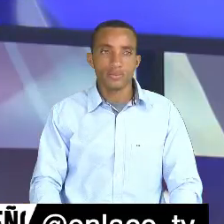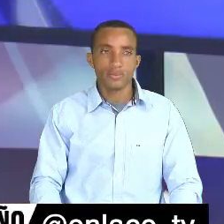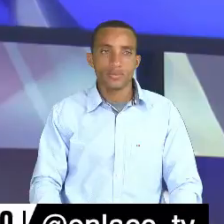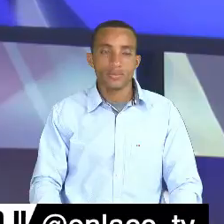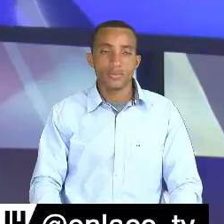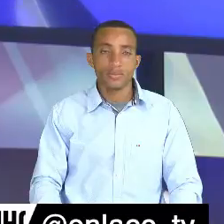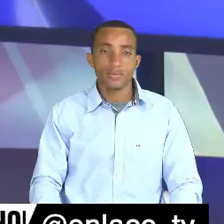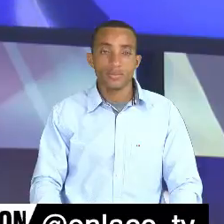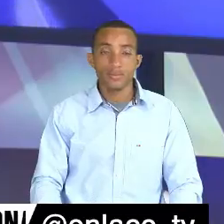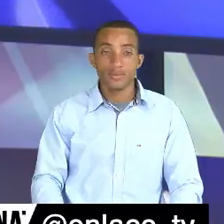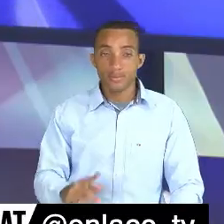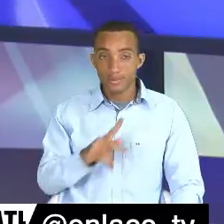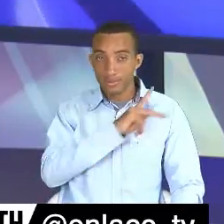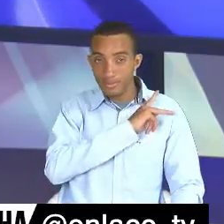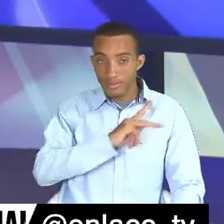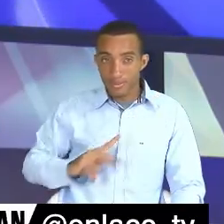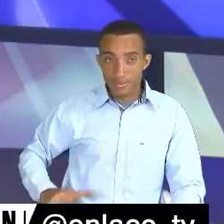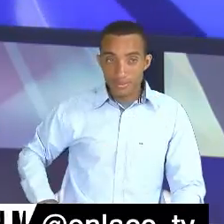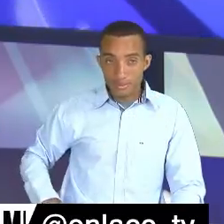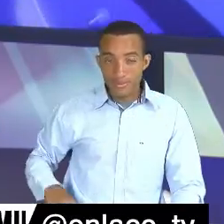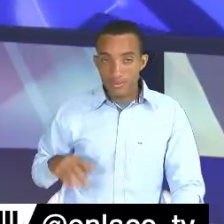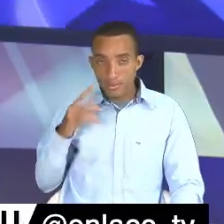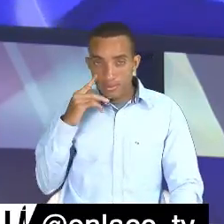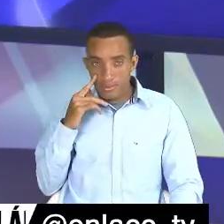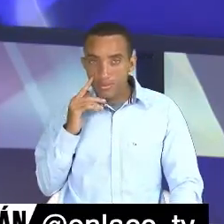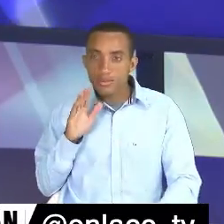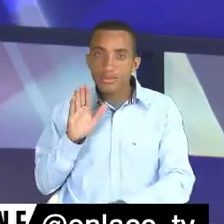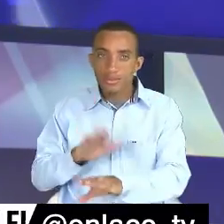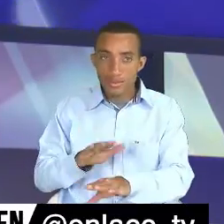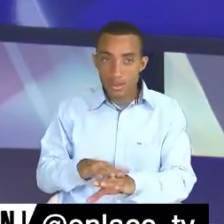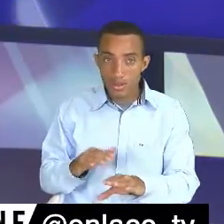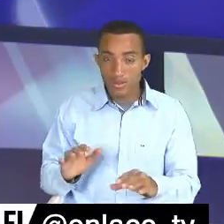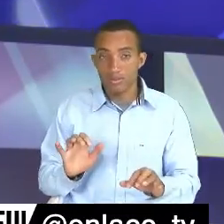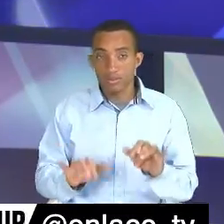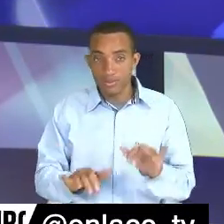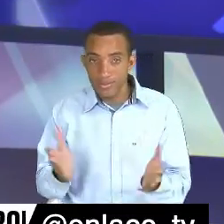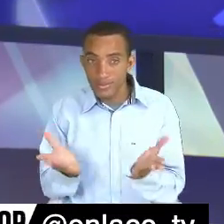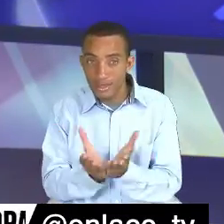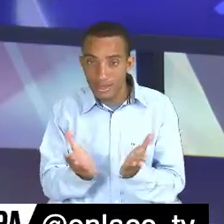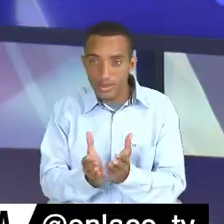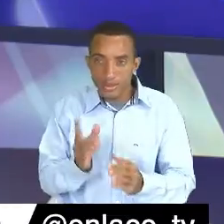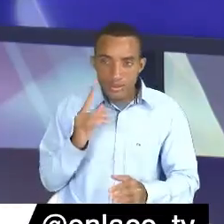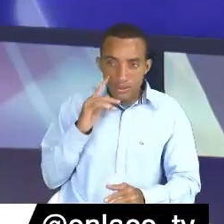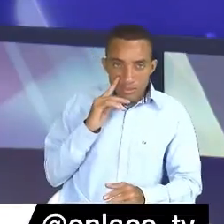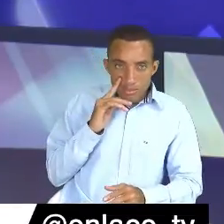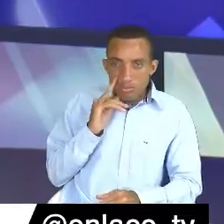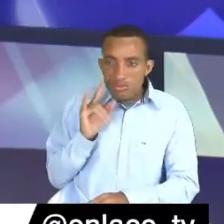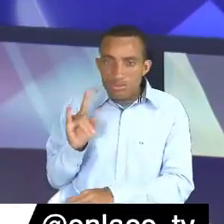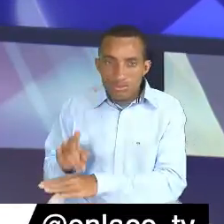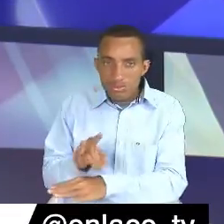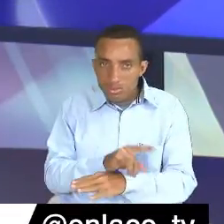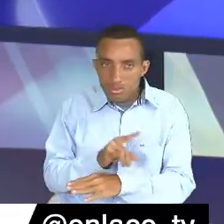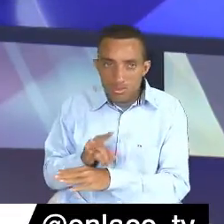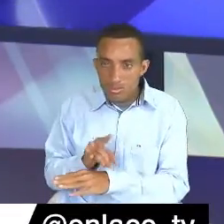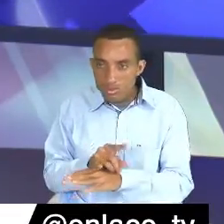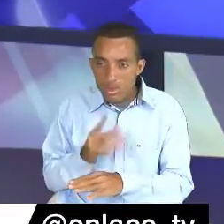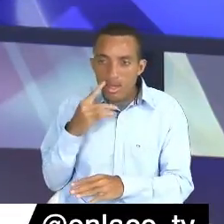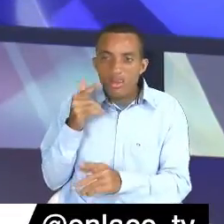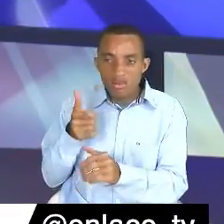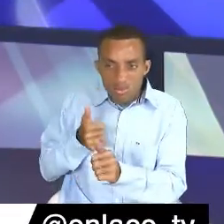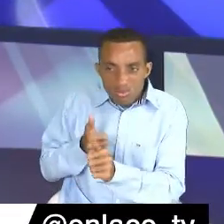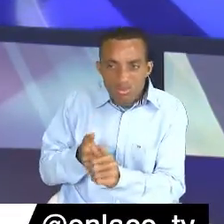Personería Municipal abrió investigación contra el actual secretario de Educación, Óscar Jaramillo, por la intoxicación masiva de